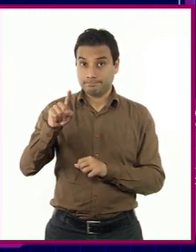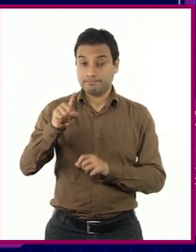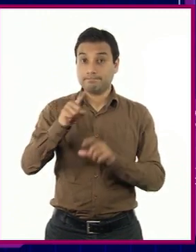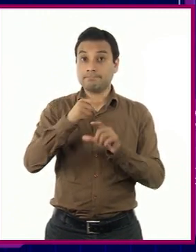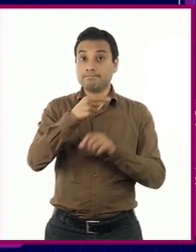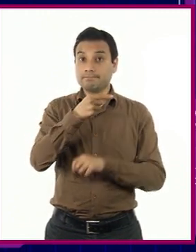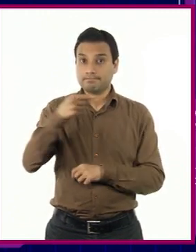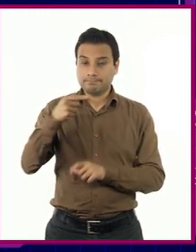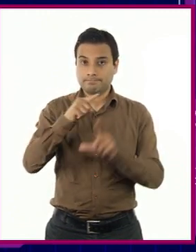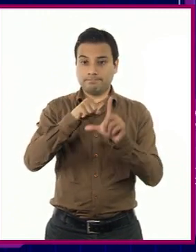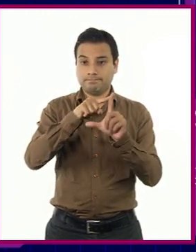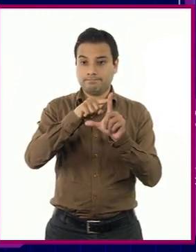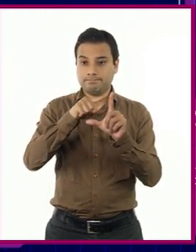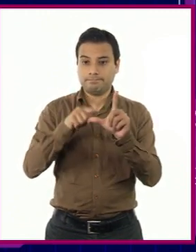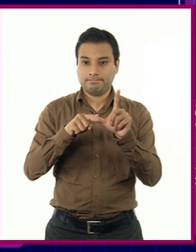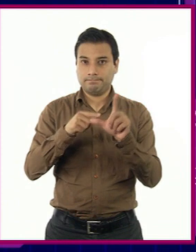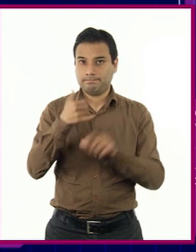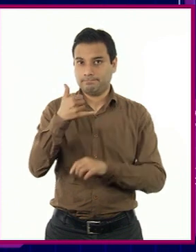Y.